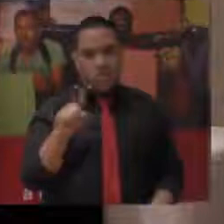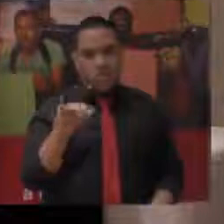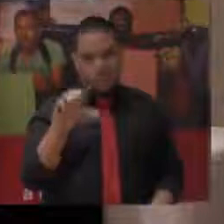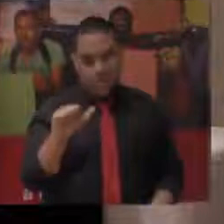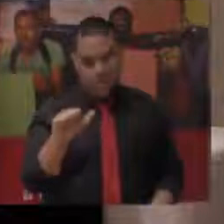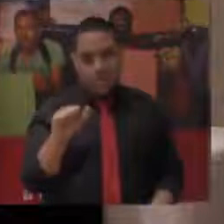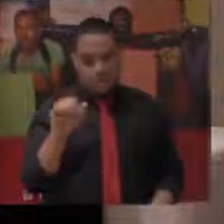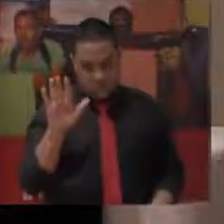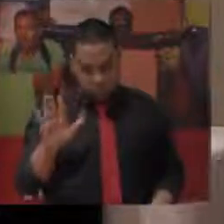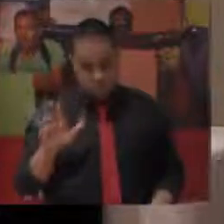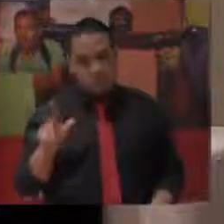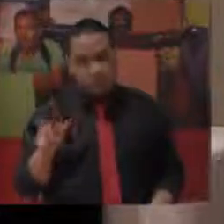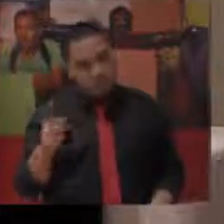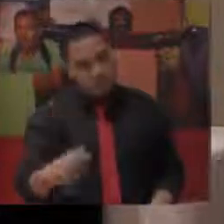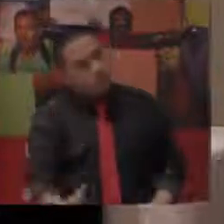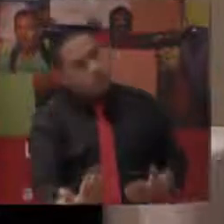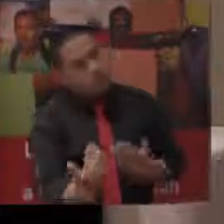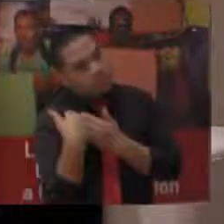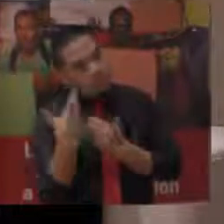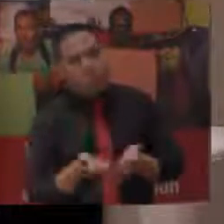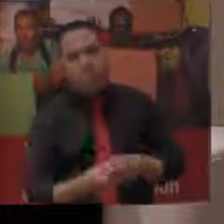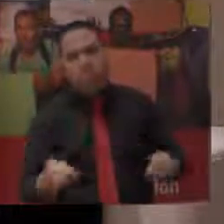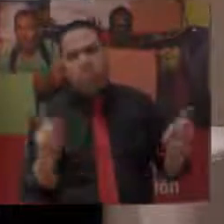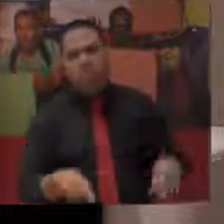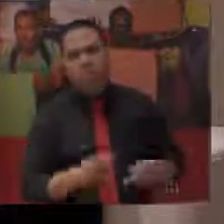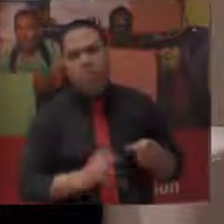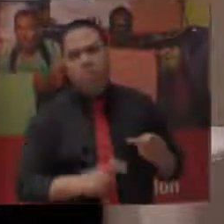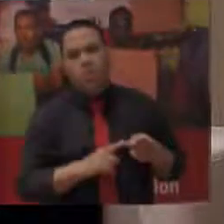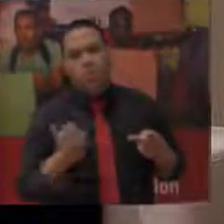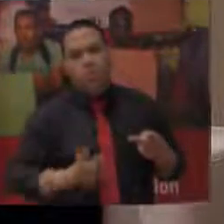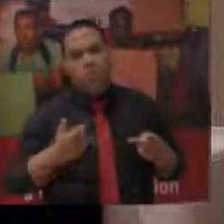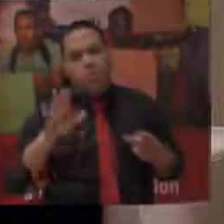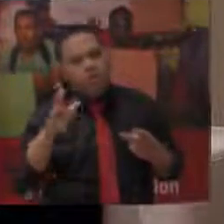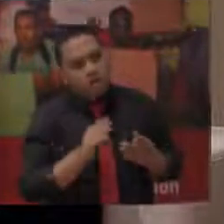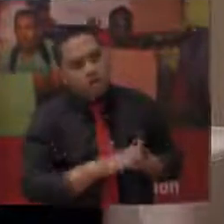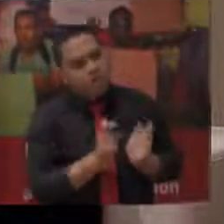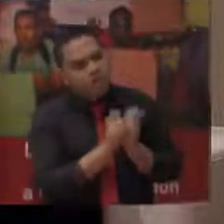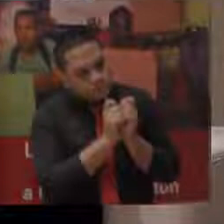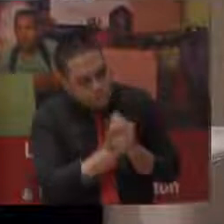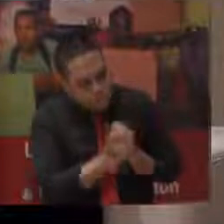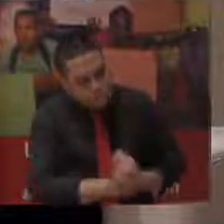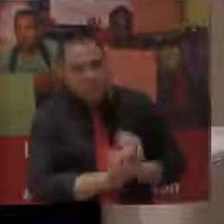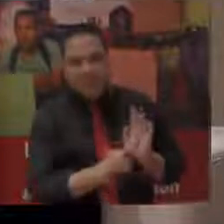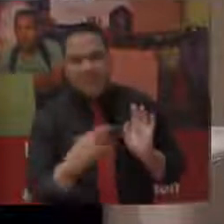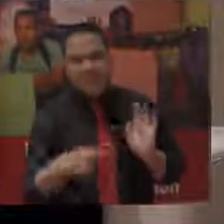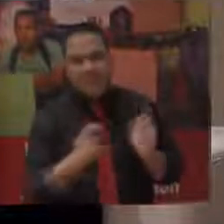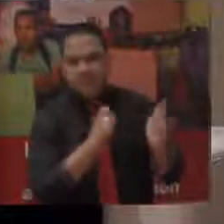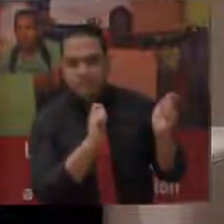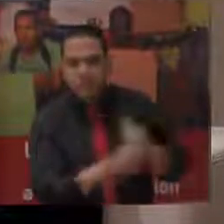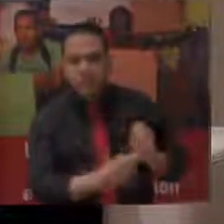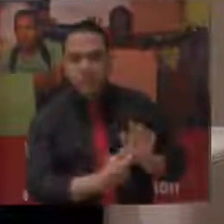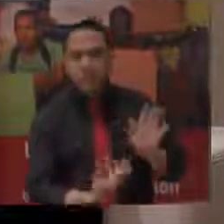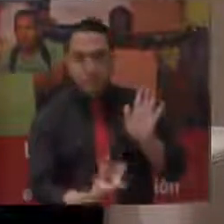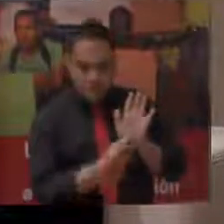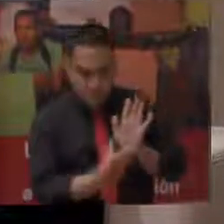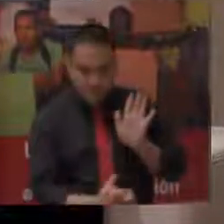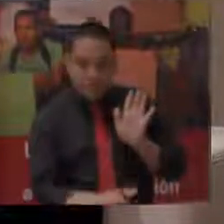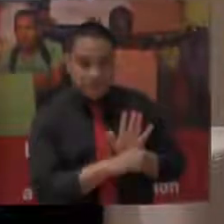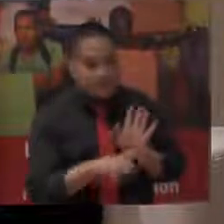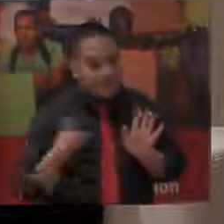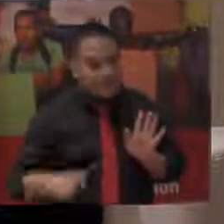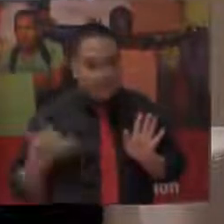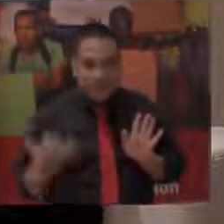Segundo punto, se necesitan reformas, algún tipo de decretos o leyes urgentes. Para